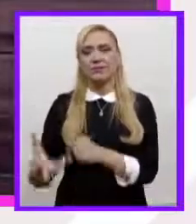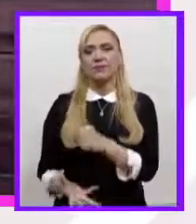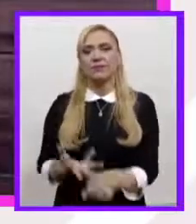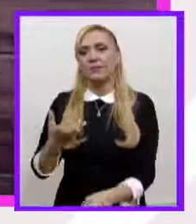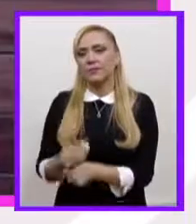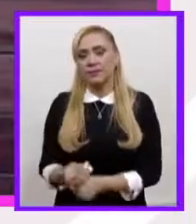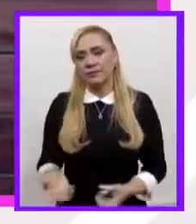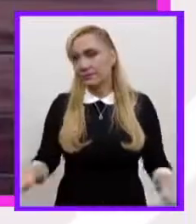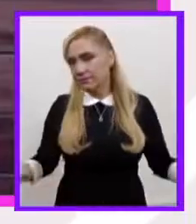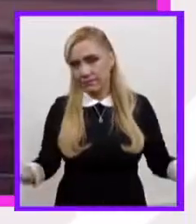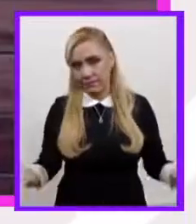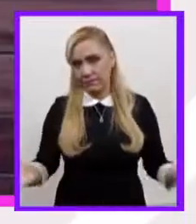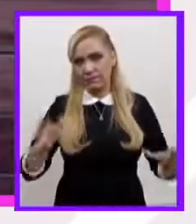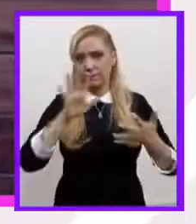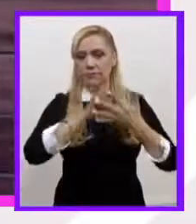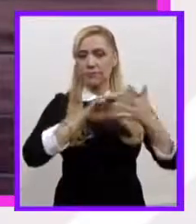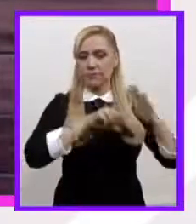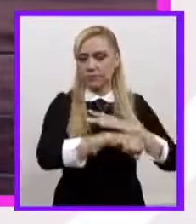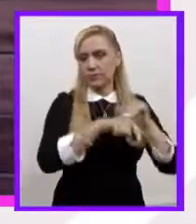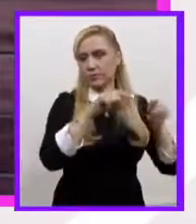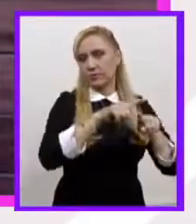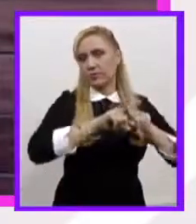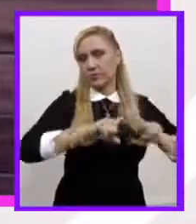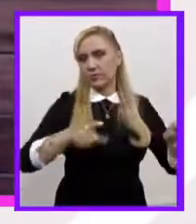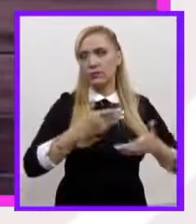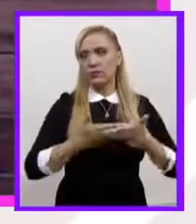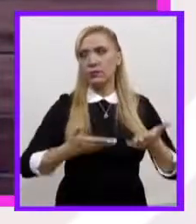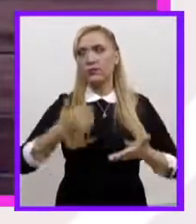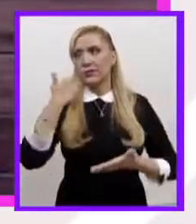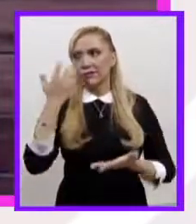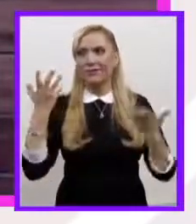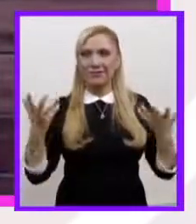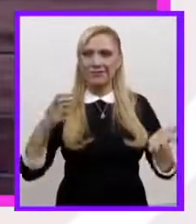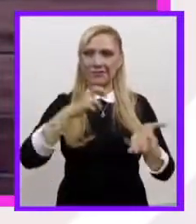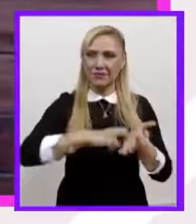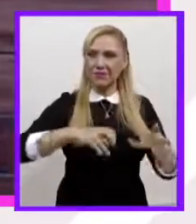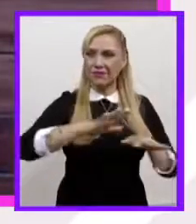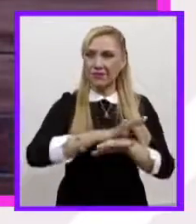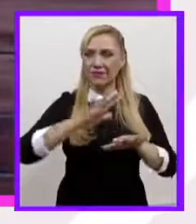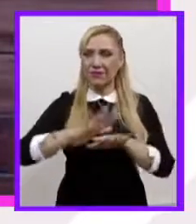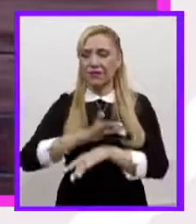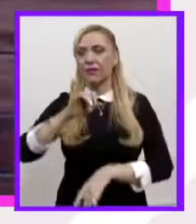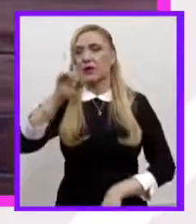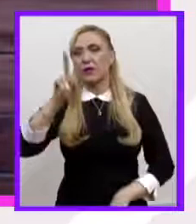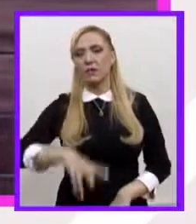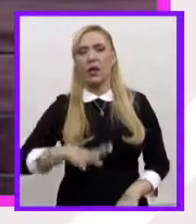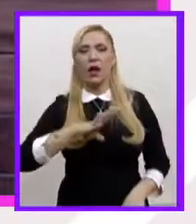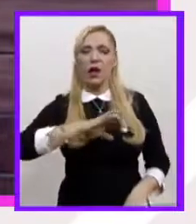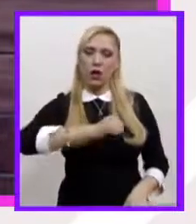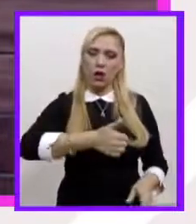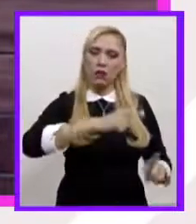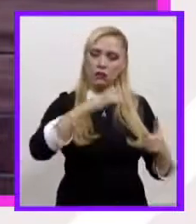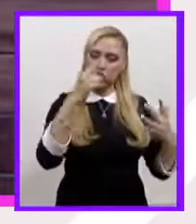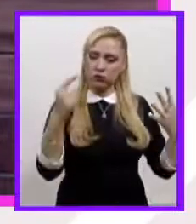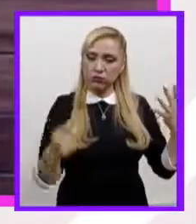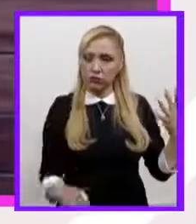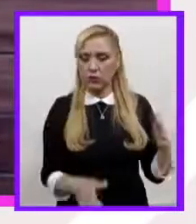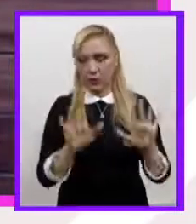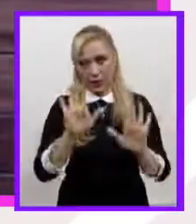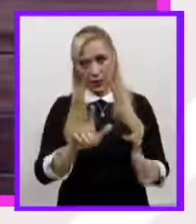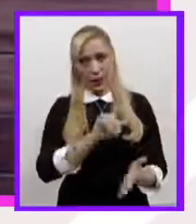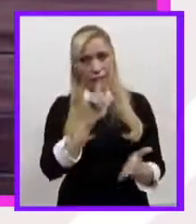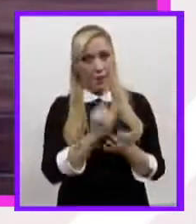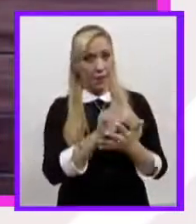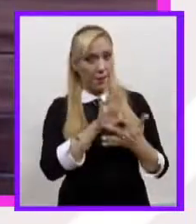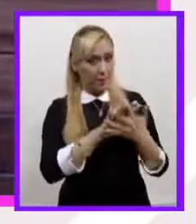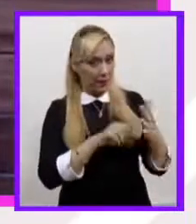lo que no sucede en el penal, por más que ahora se han intentado de hacer reformas y que tiene ciertas funciones, ¿no? Digamos, el derecho penal,